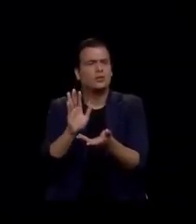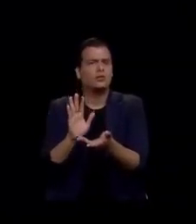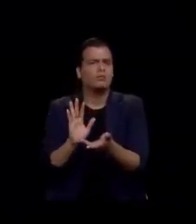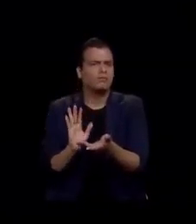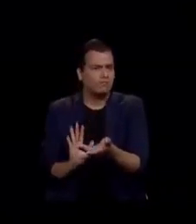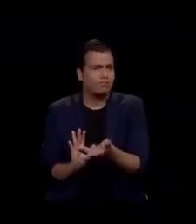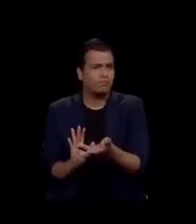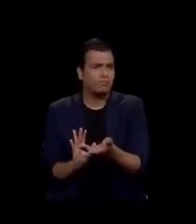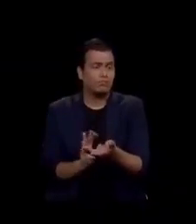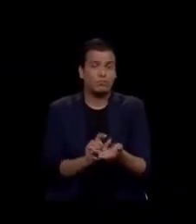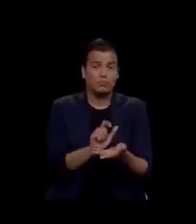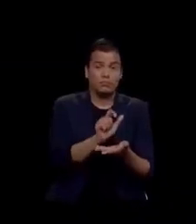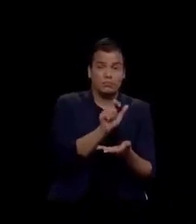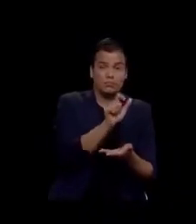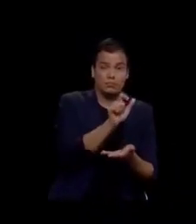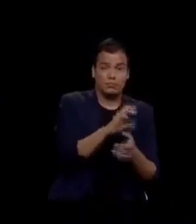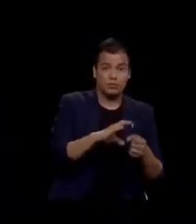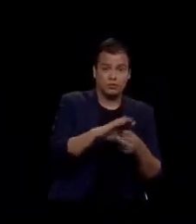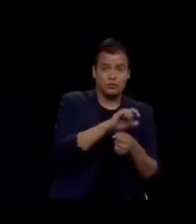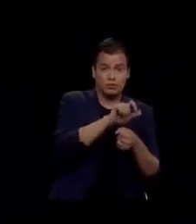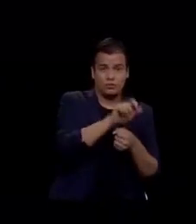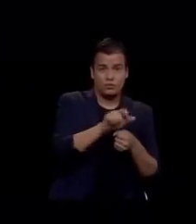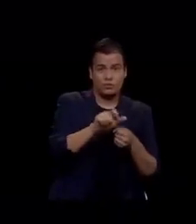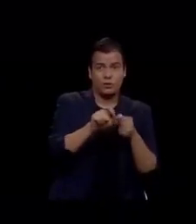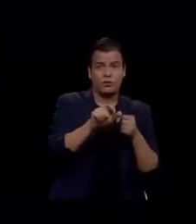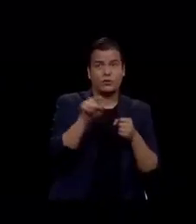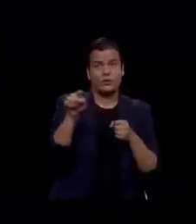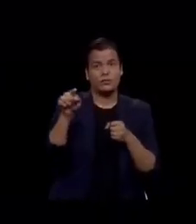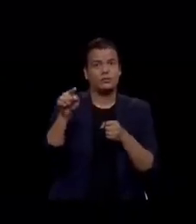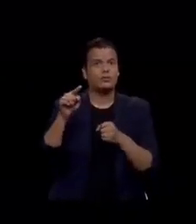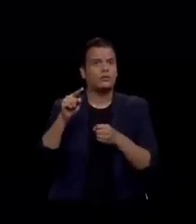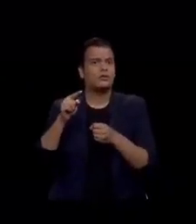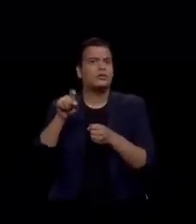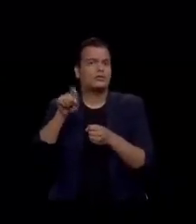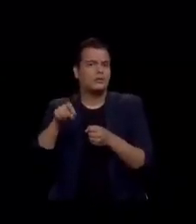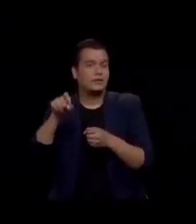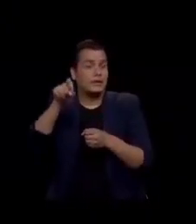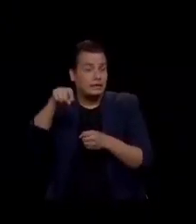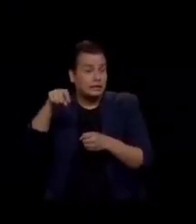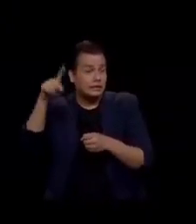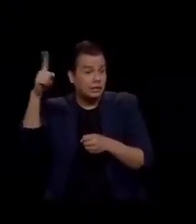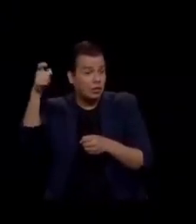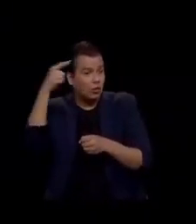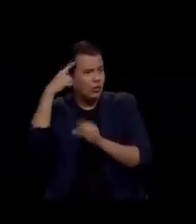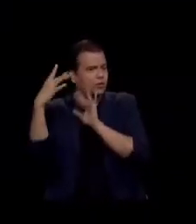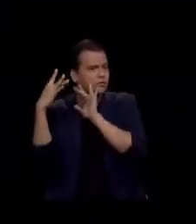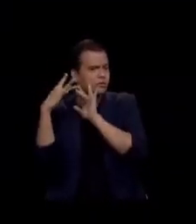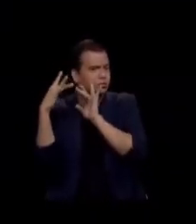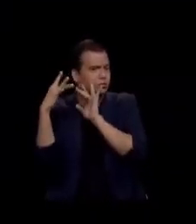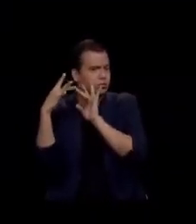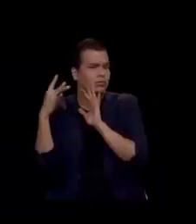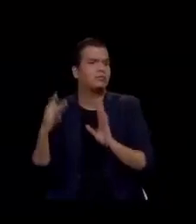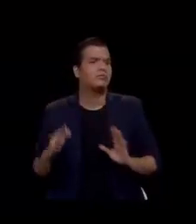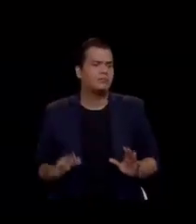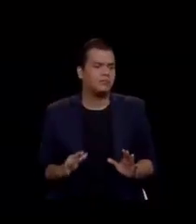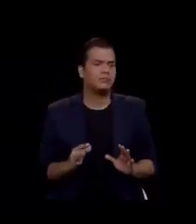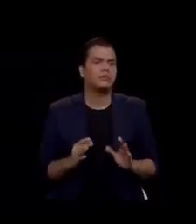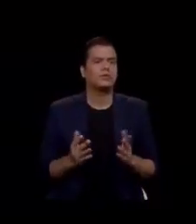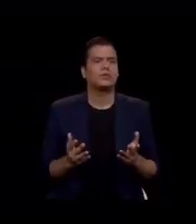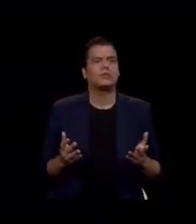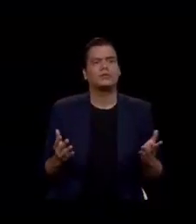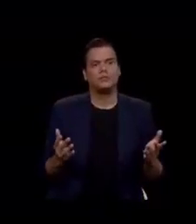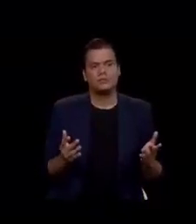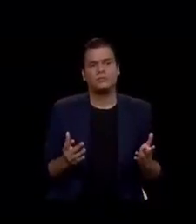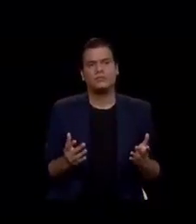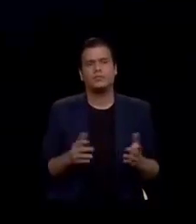que todo ciudadano tiene una relación con el gobierno y hay momentos donde uno pasa por unos lugares y ve unos ciudadanos con